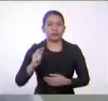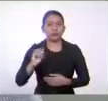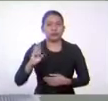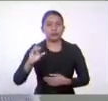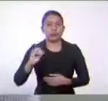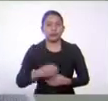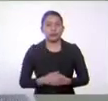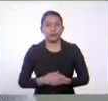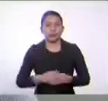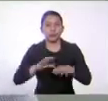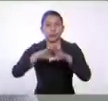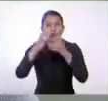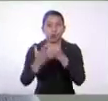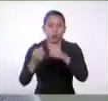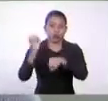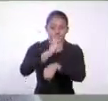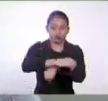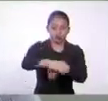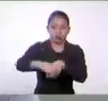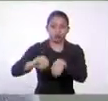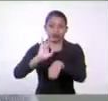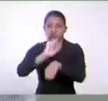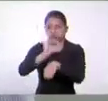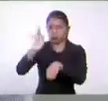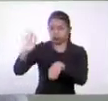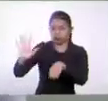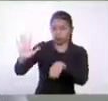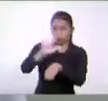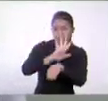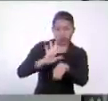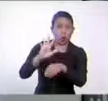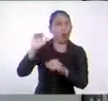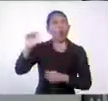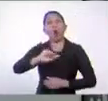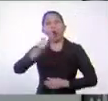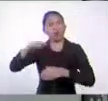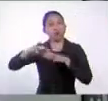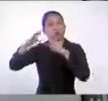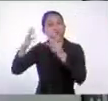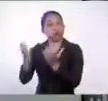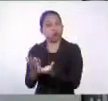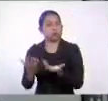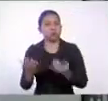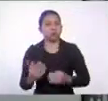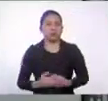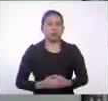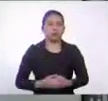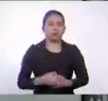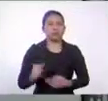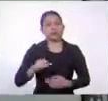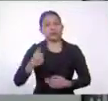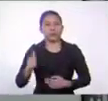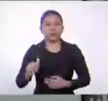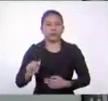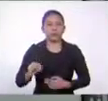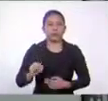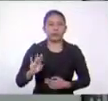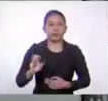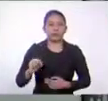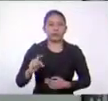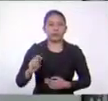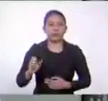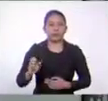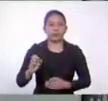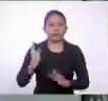galaxia, otro planeta, una ciudad, entre otros. Luego, tenemos el ambiente psicológico,